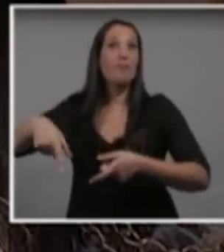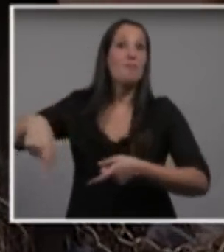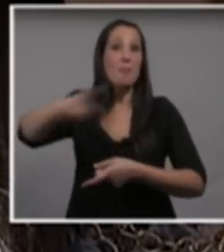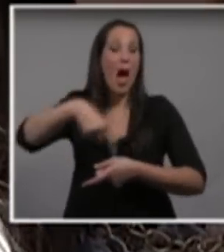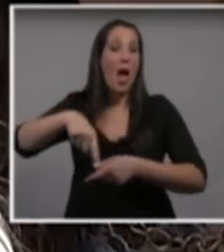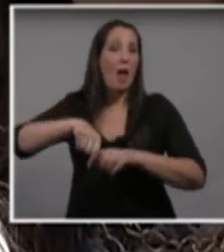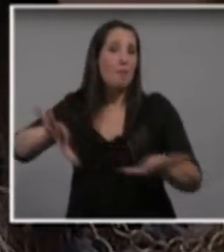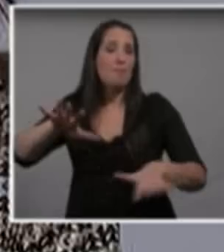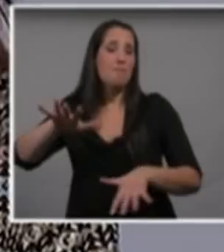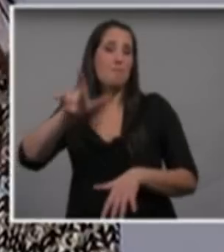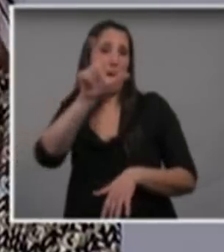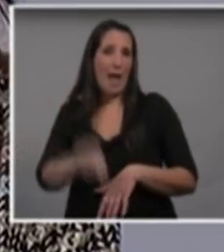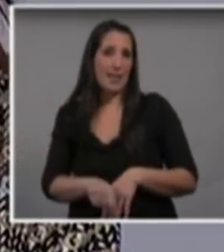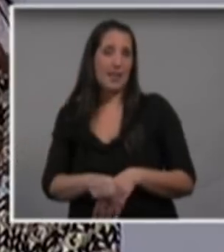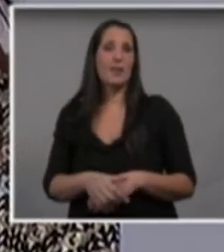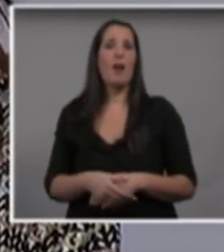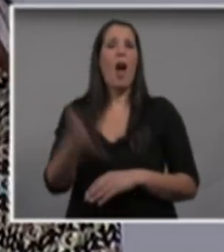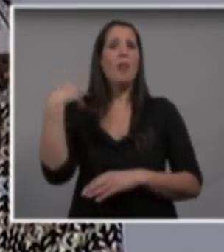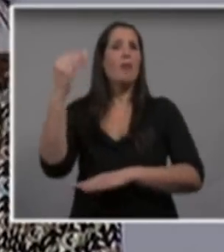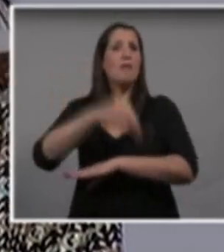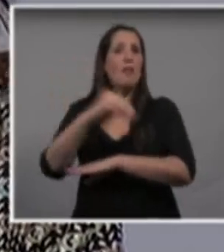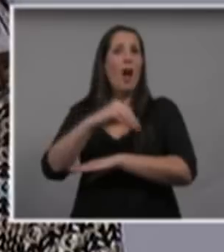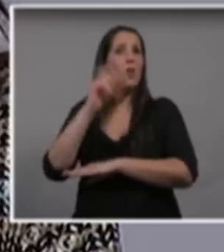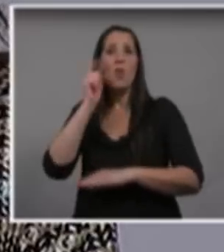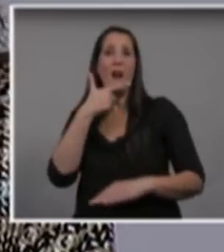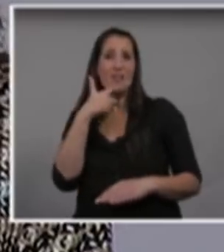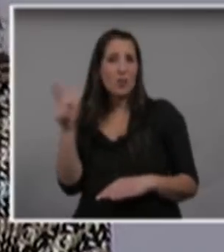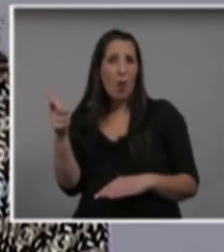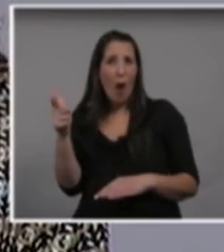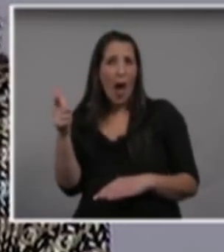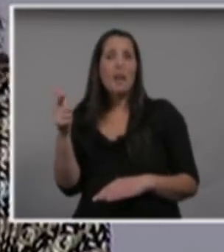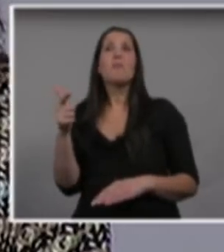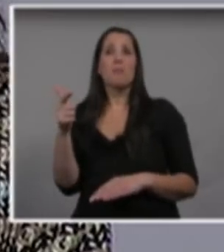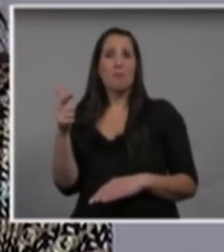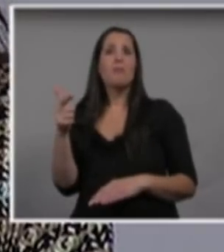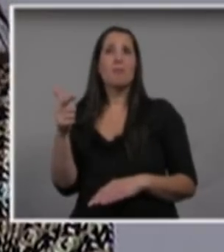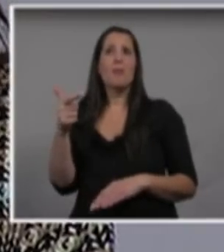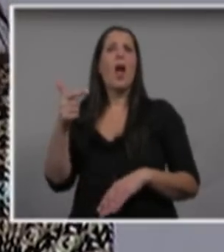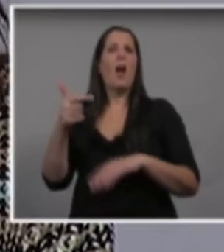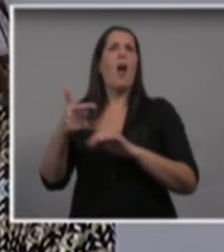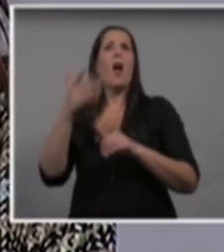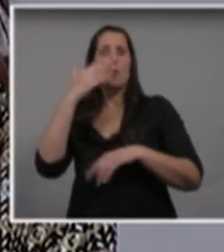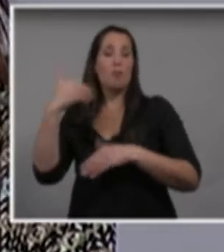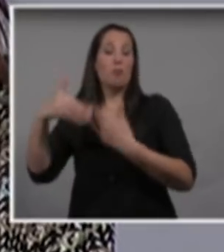gas, tuvo gas unos años antes de que yo fuera allí.